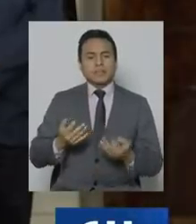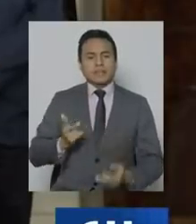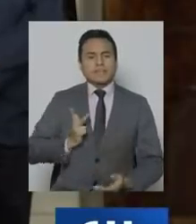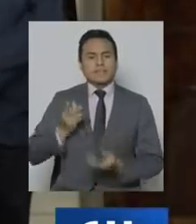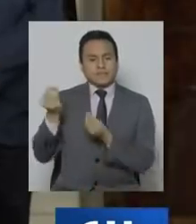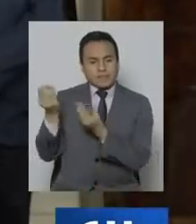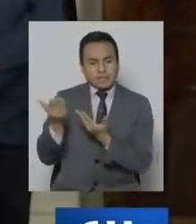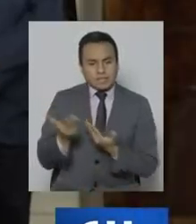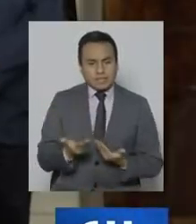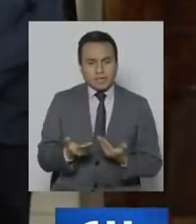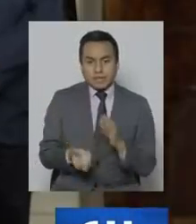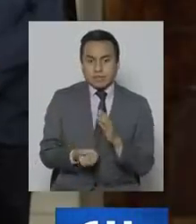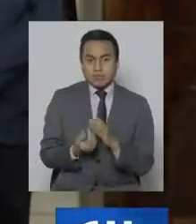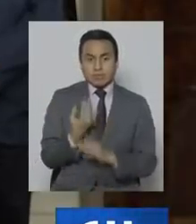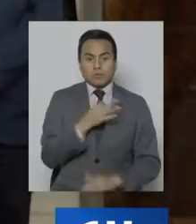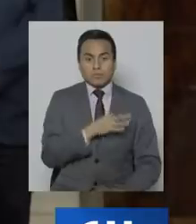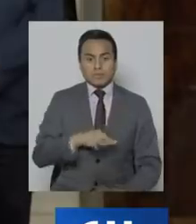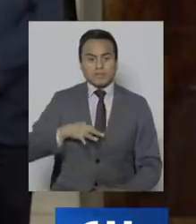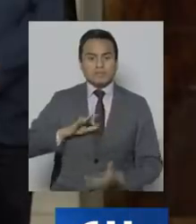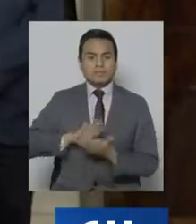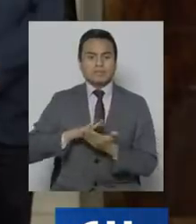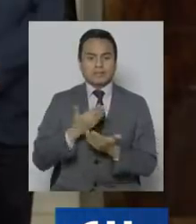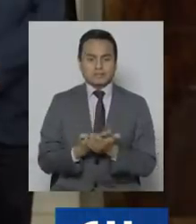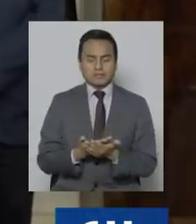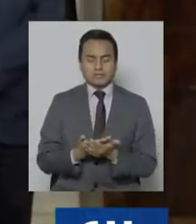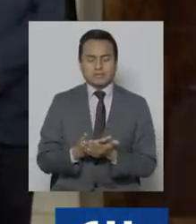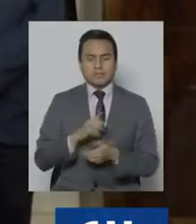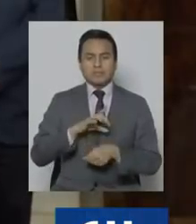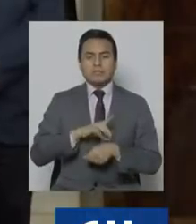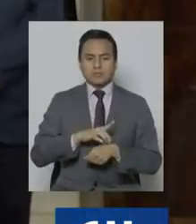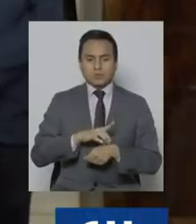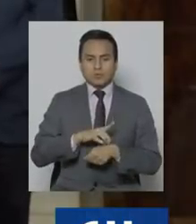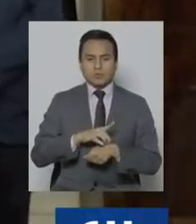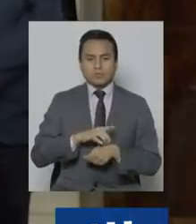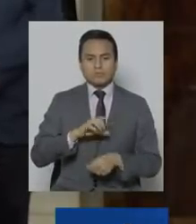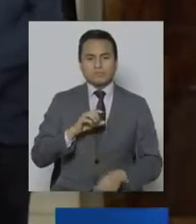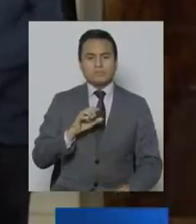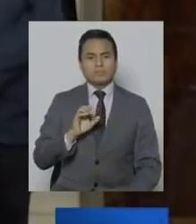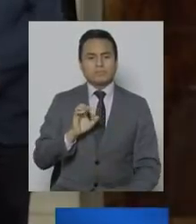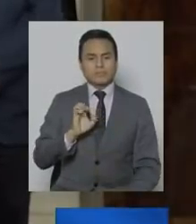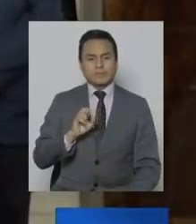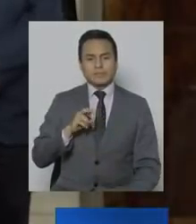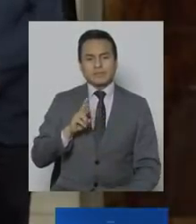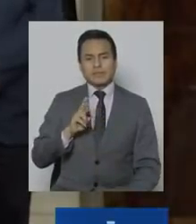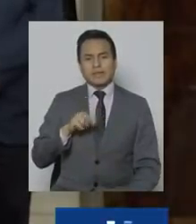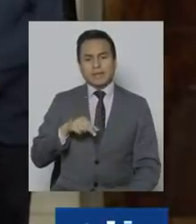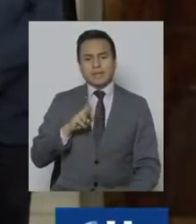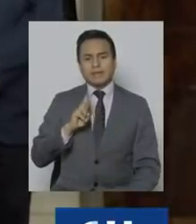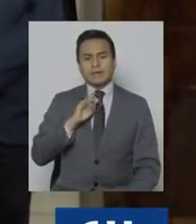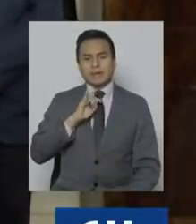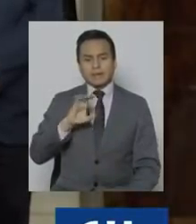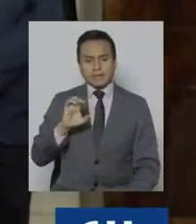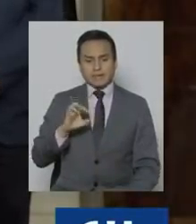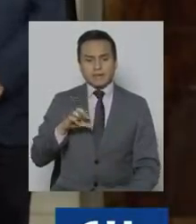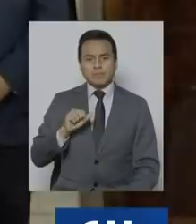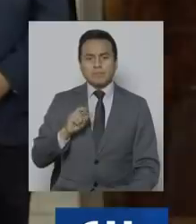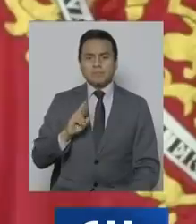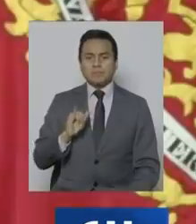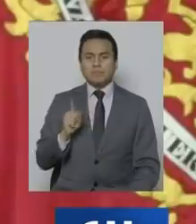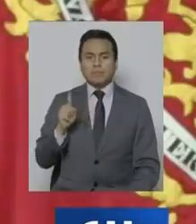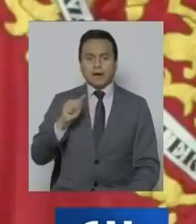bienvenida como nuevo ministro de Salud al doctor Enrique París, a quien le